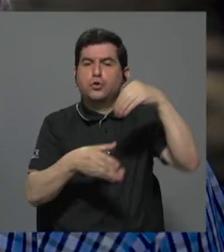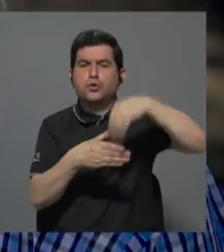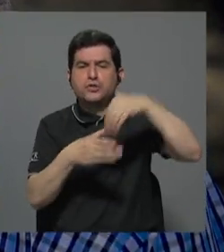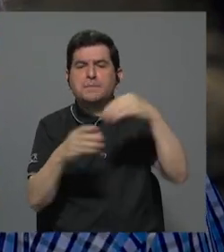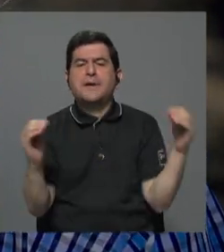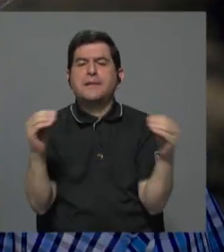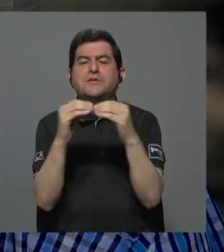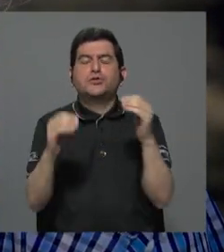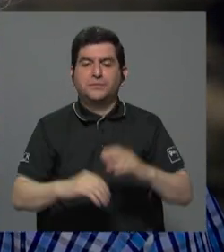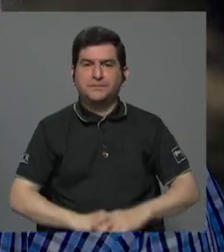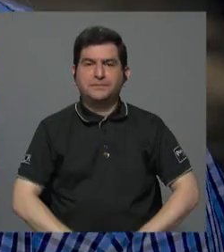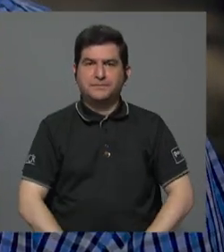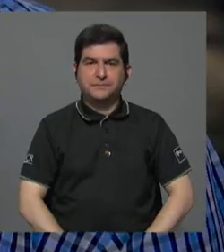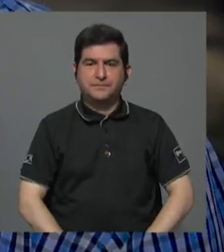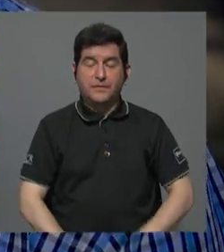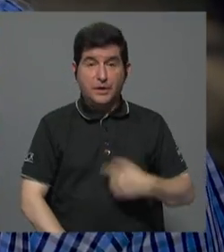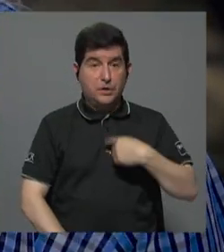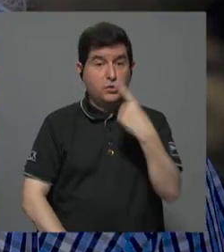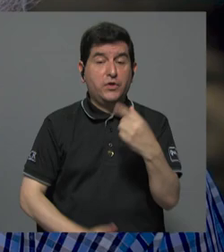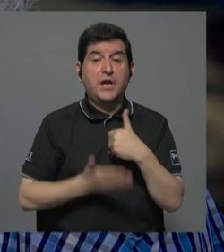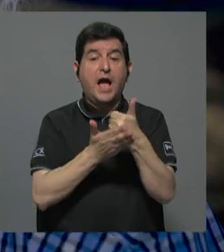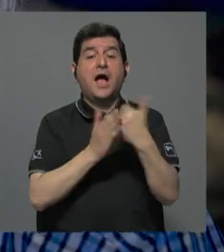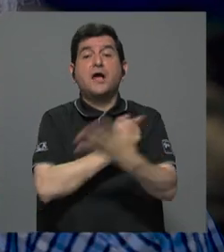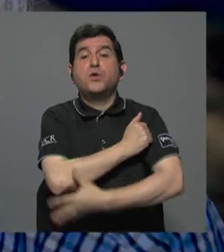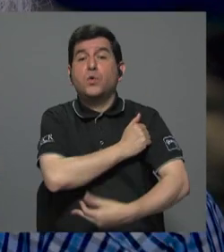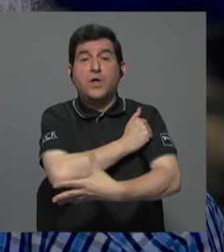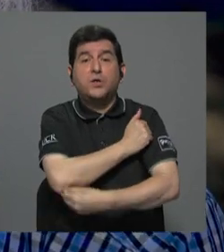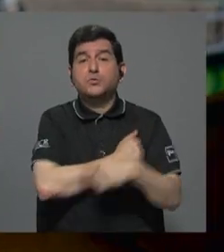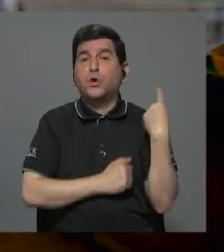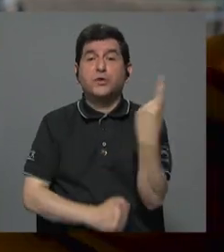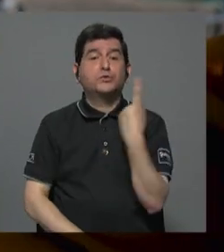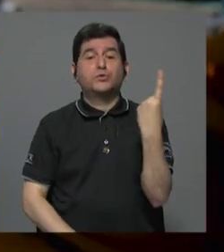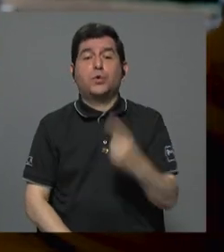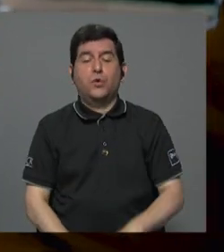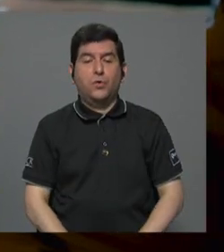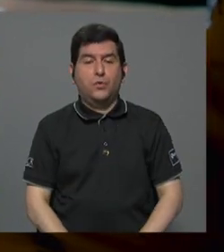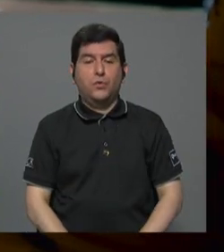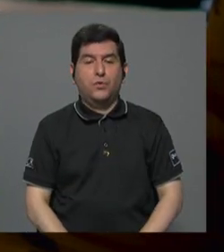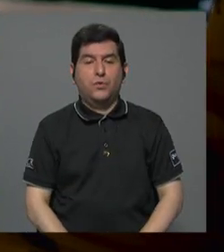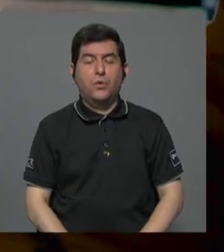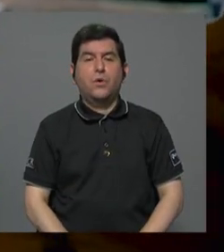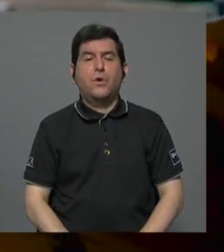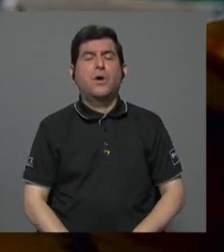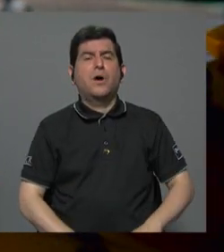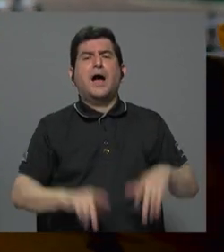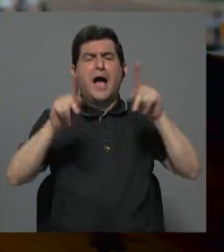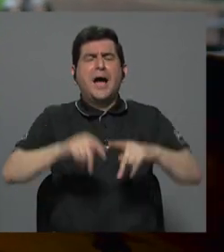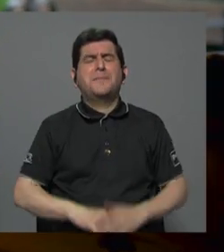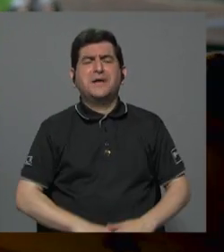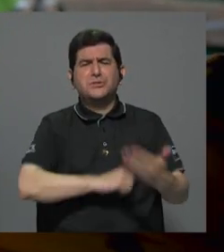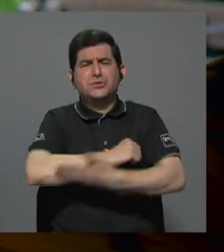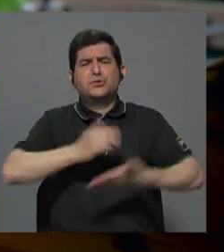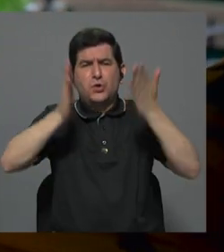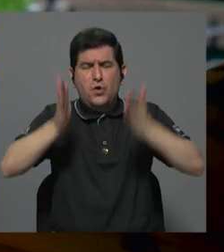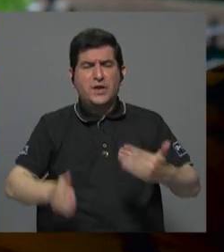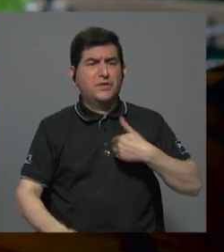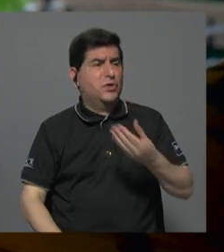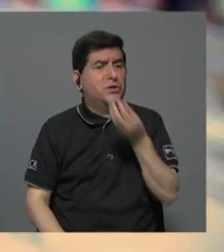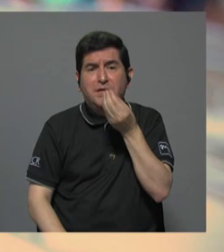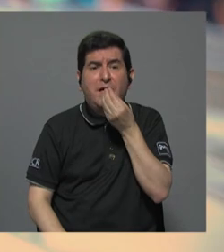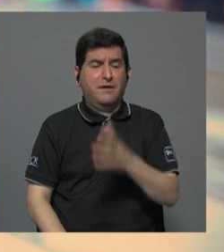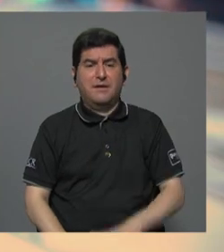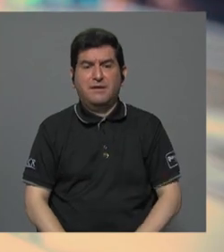un poquito más quería ayudarle a los probidad en el campo no tiene ni qué comer